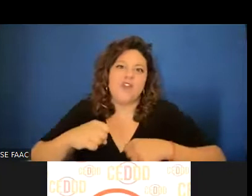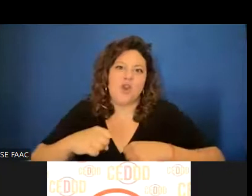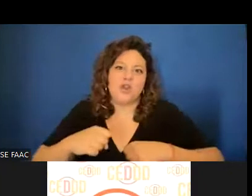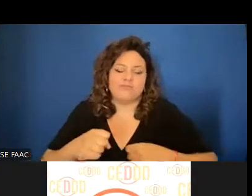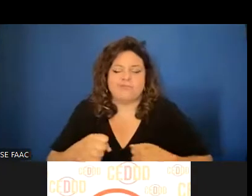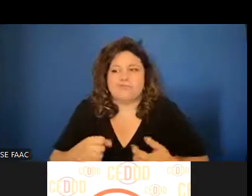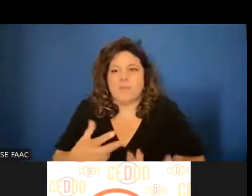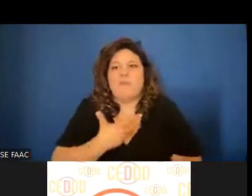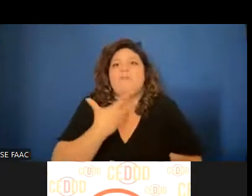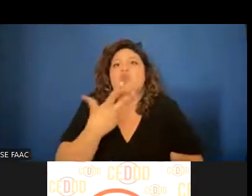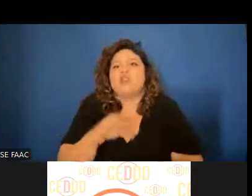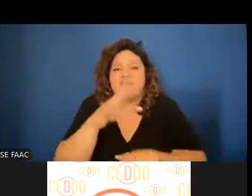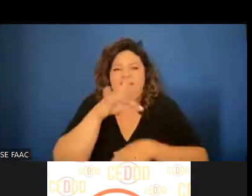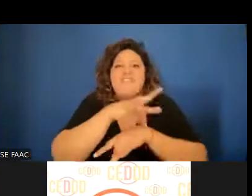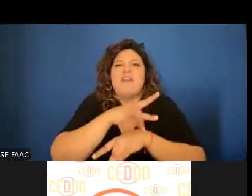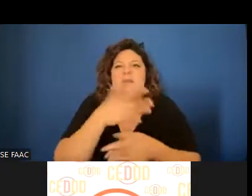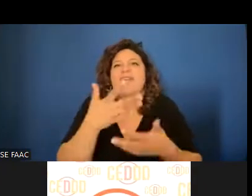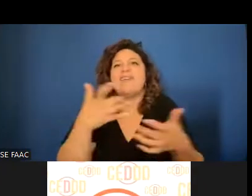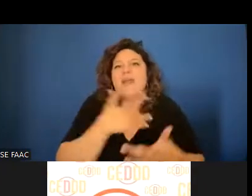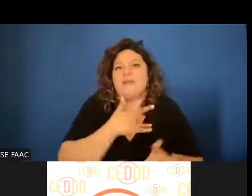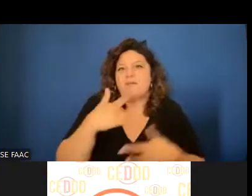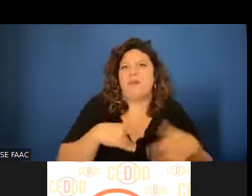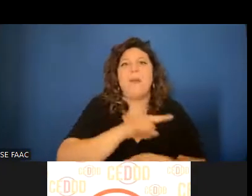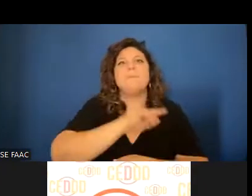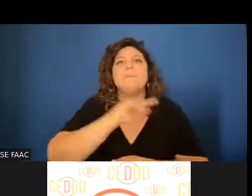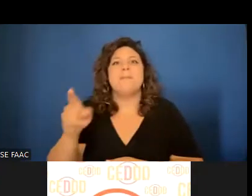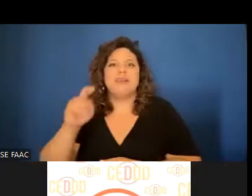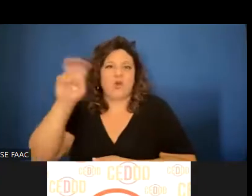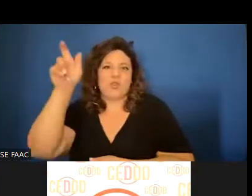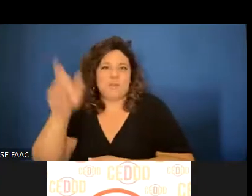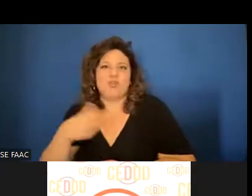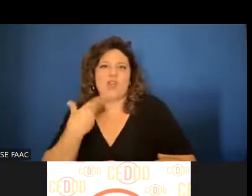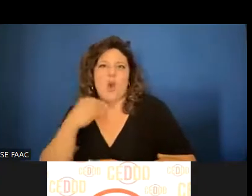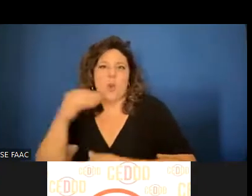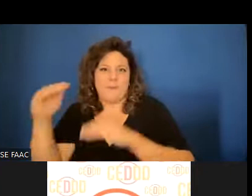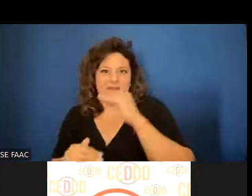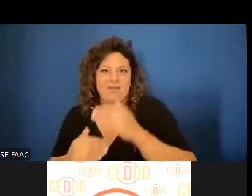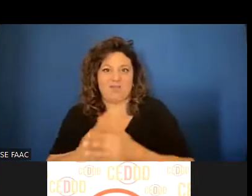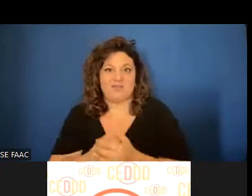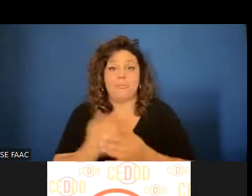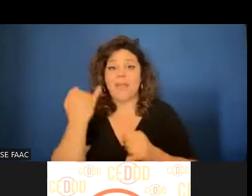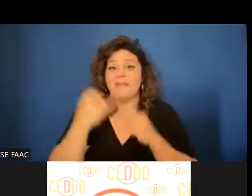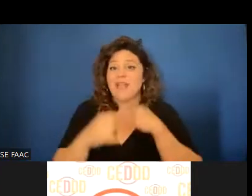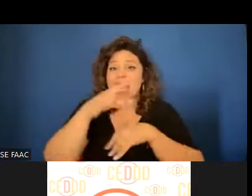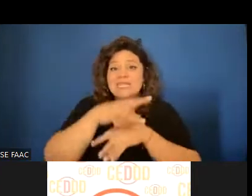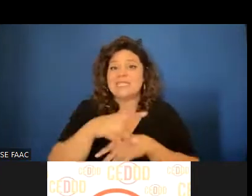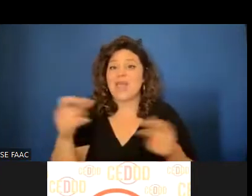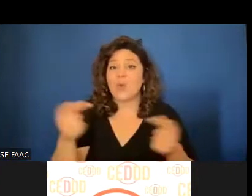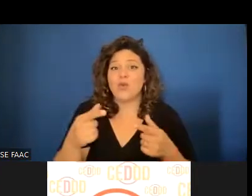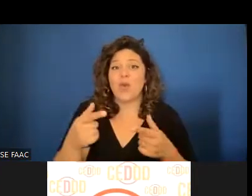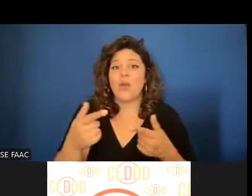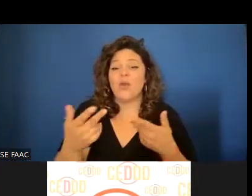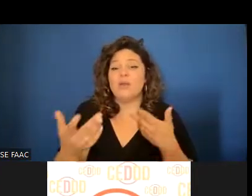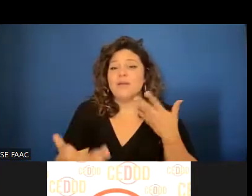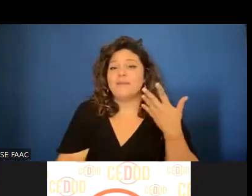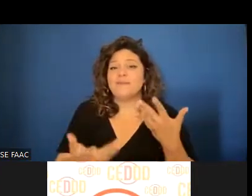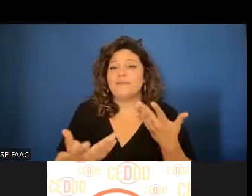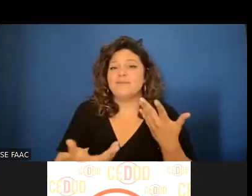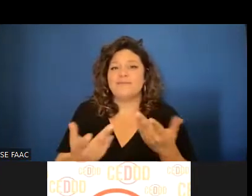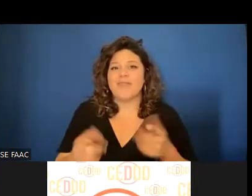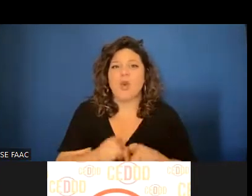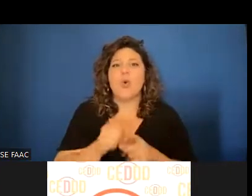chat, que vamos a ver, en función del tiempo que tengamos, la posibilidad de irlas respondiendo. La primera